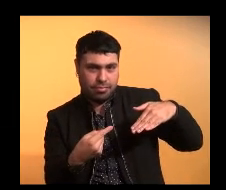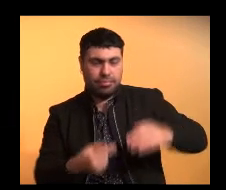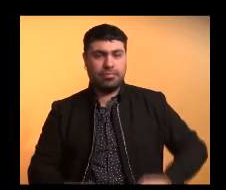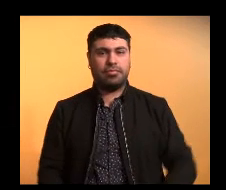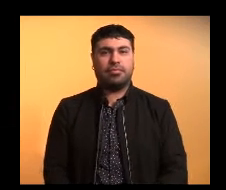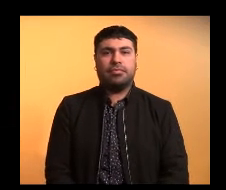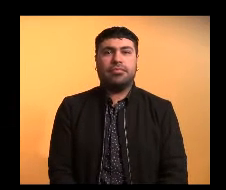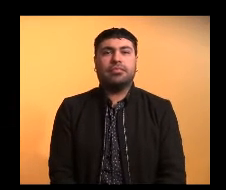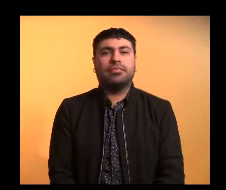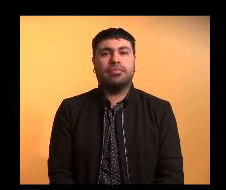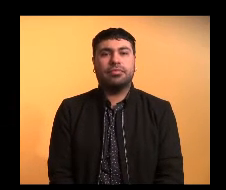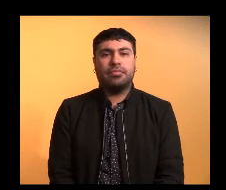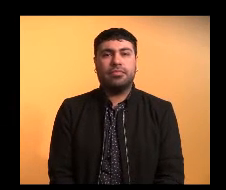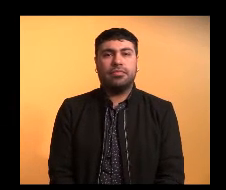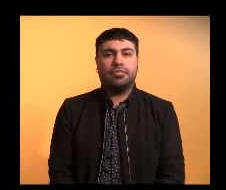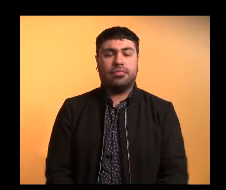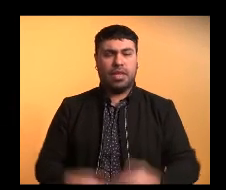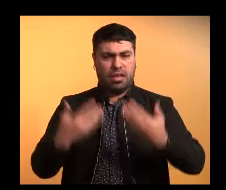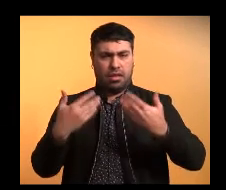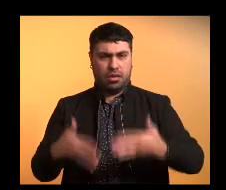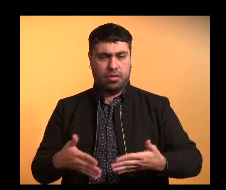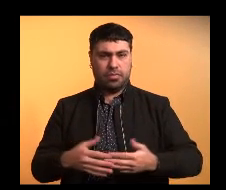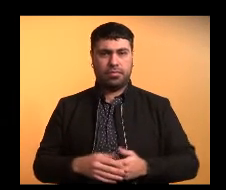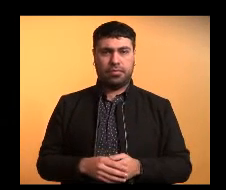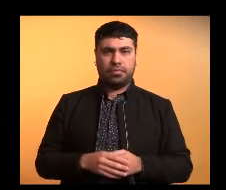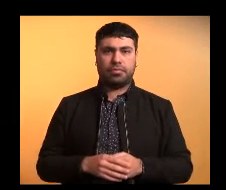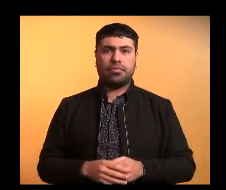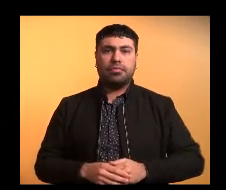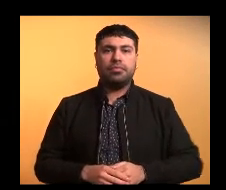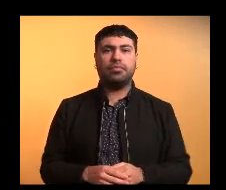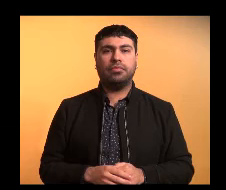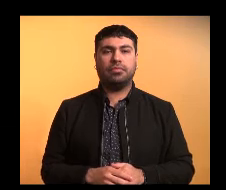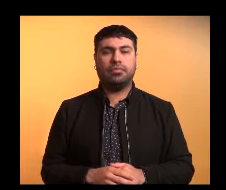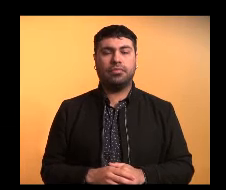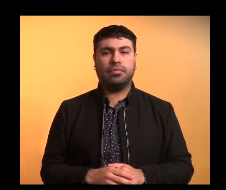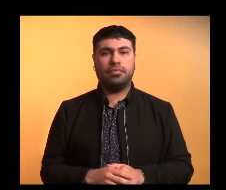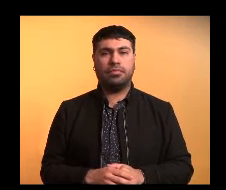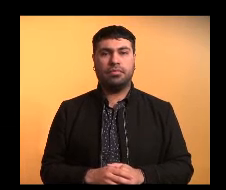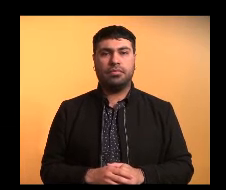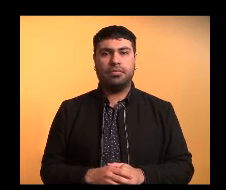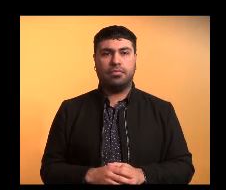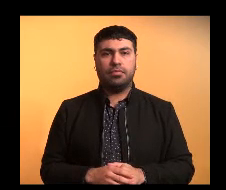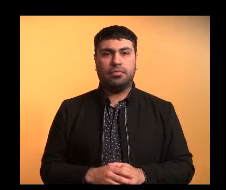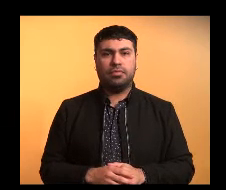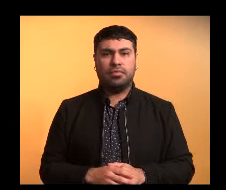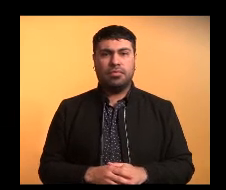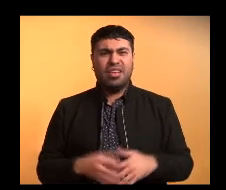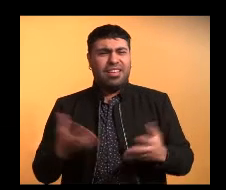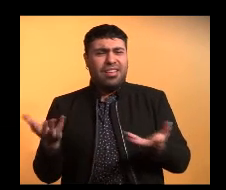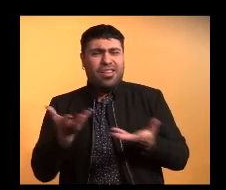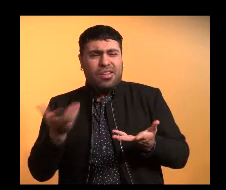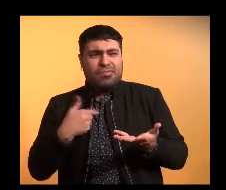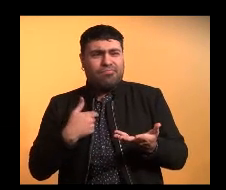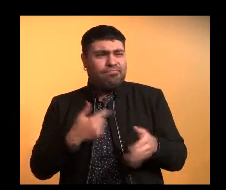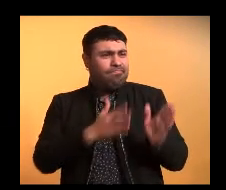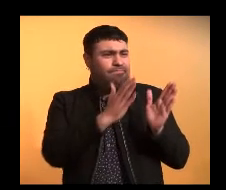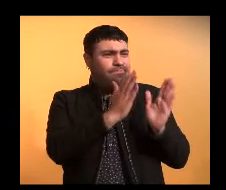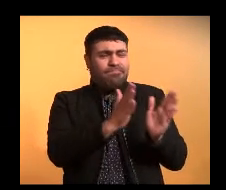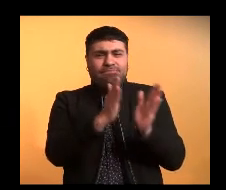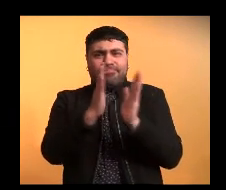continente. Ahora, ¿cuáles son los factores que determinan la distribución de las algas